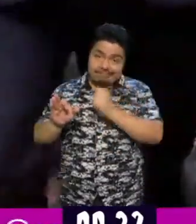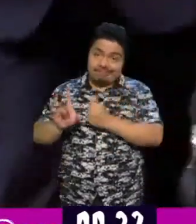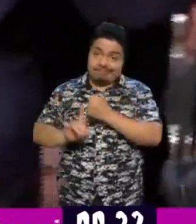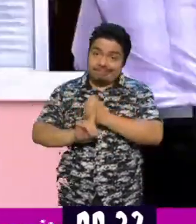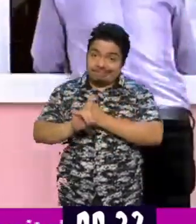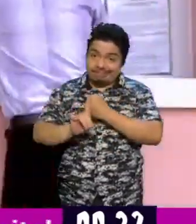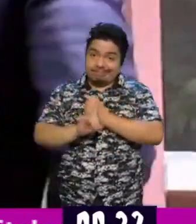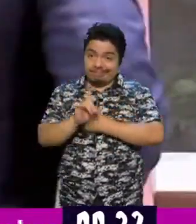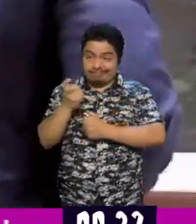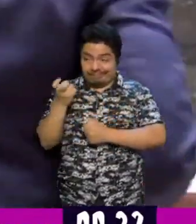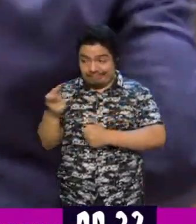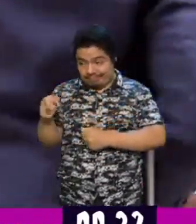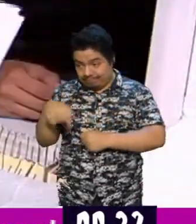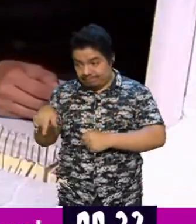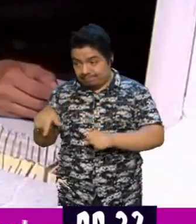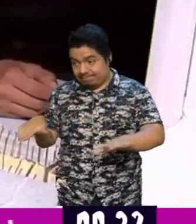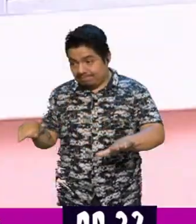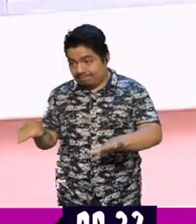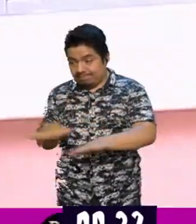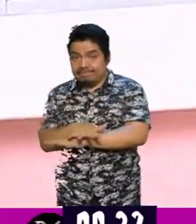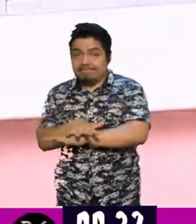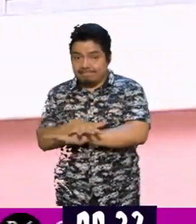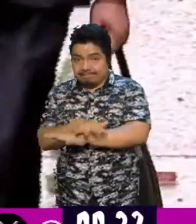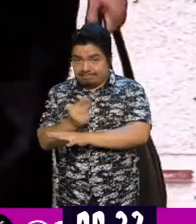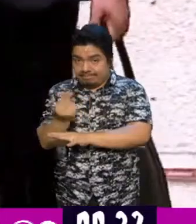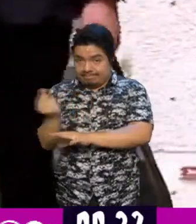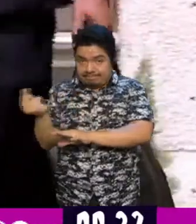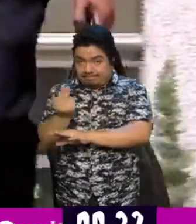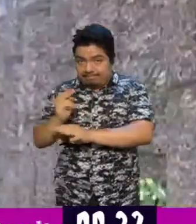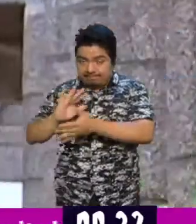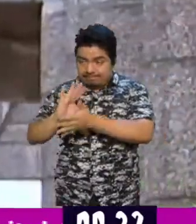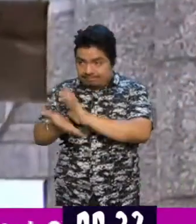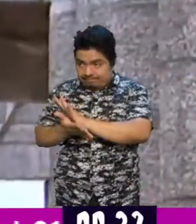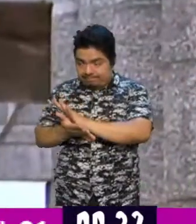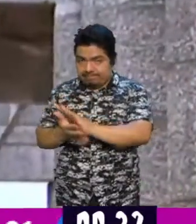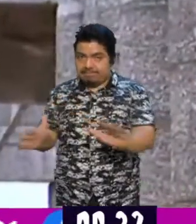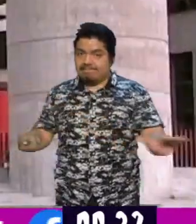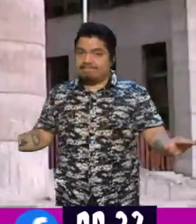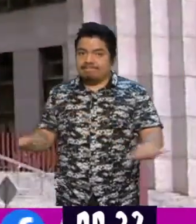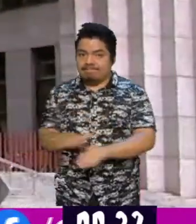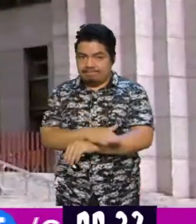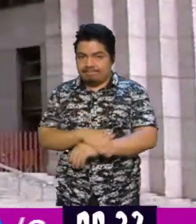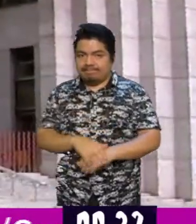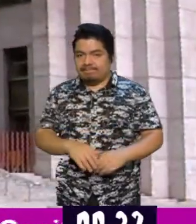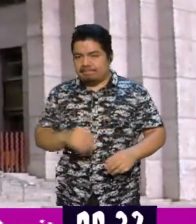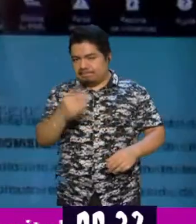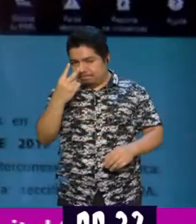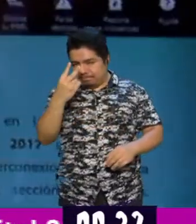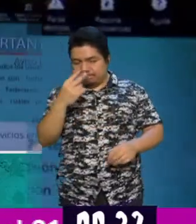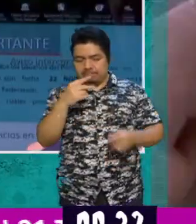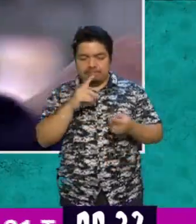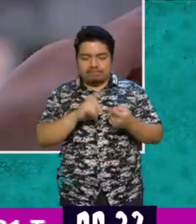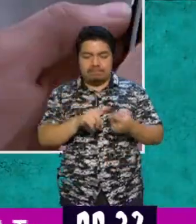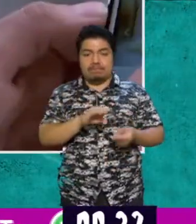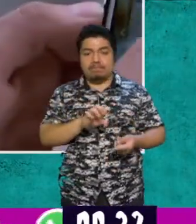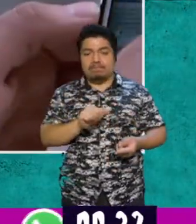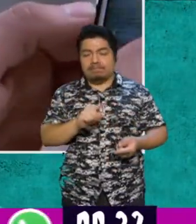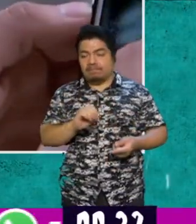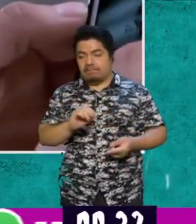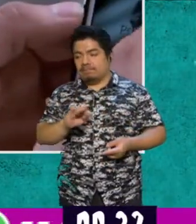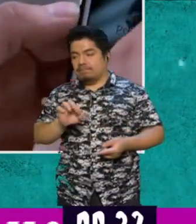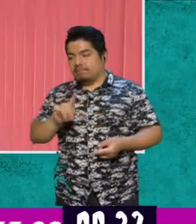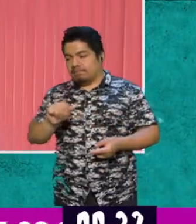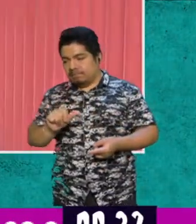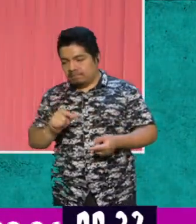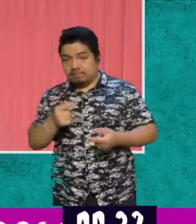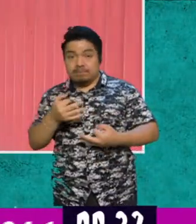su transformación y su cambio, porque eso tiene que ver con una auténtica democracia. 2 casos. Ernesto Tavera,